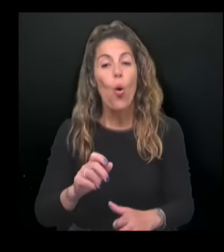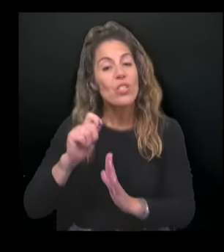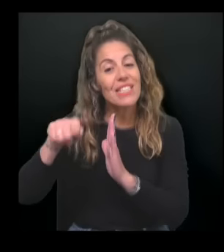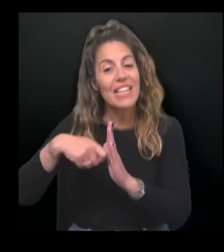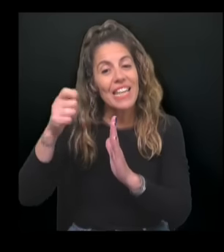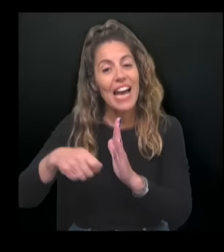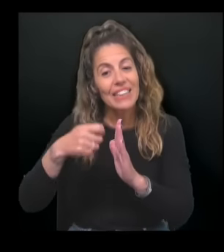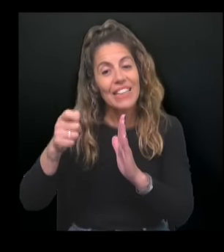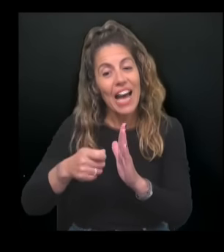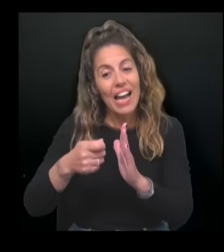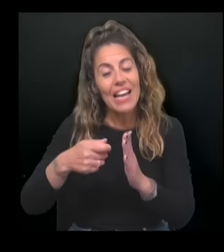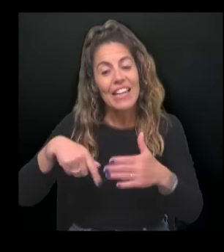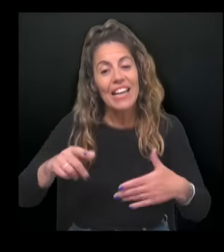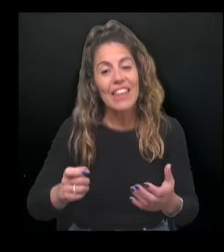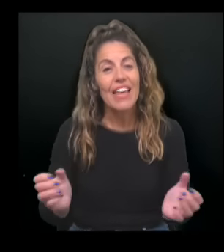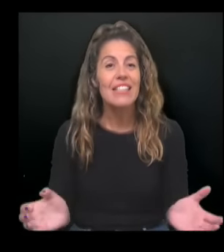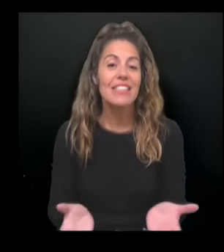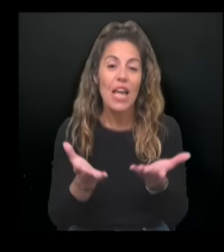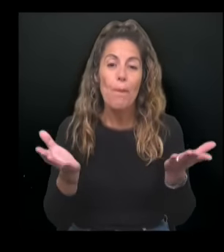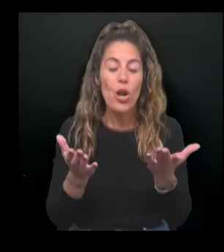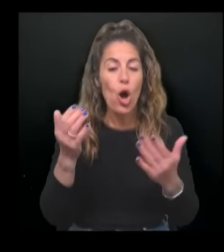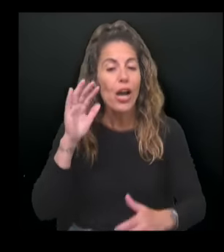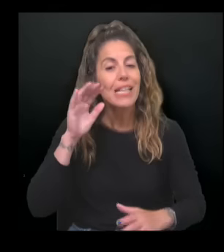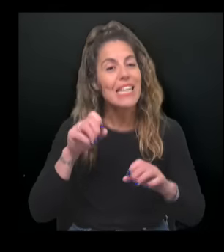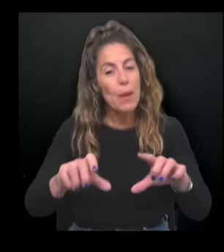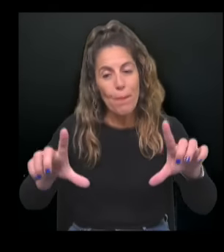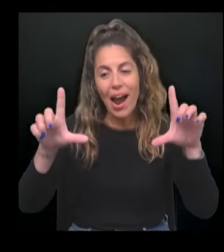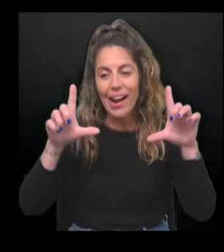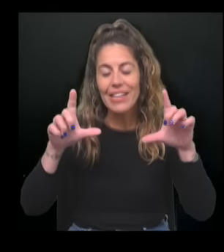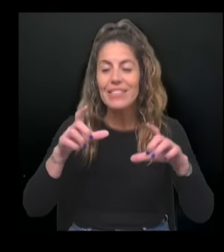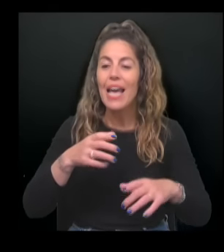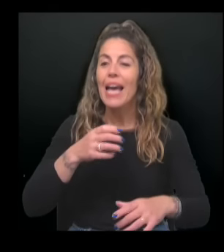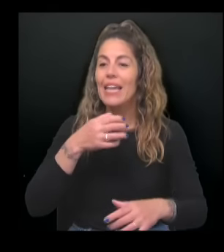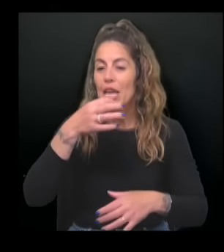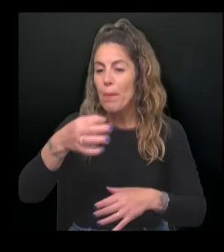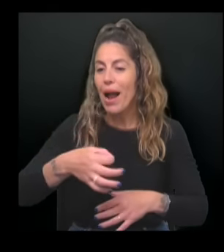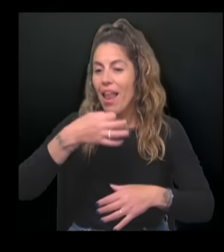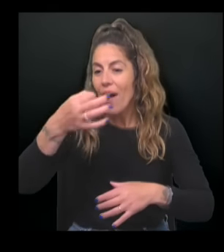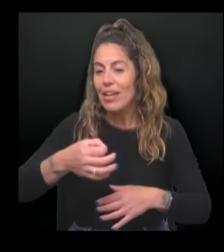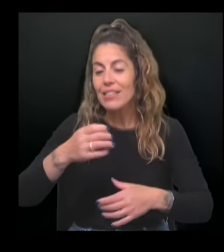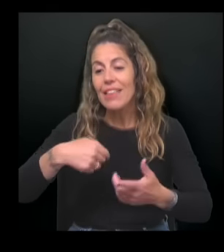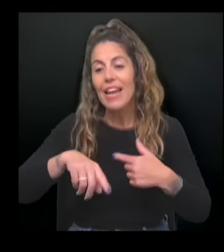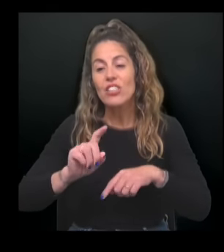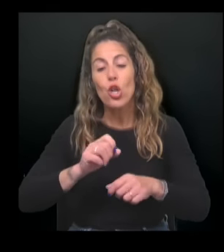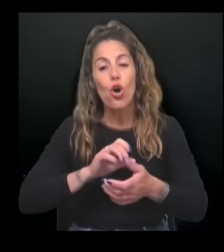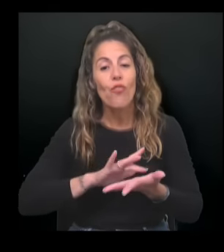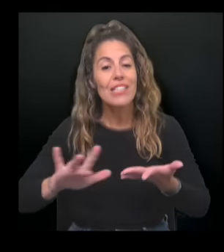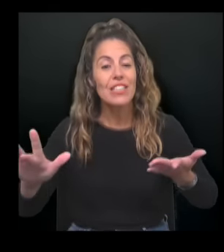cordón de la vereda, sembró imágenes y palabras tras el desierto que había dejado la dictadura.